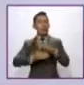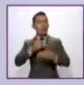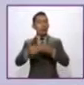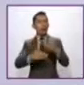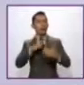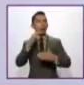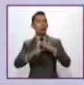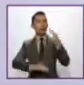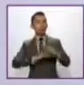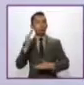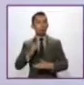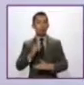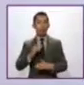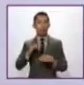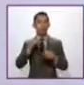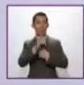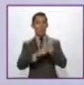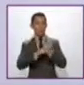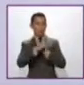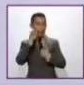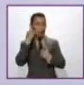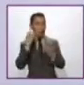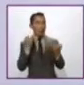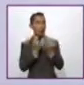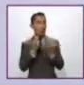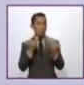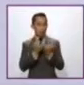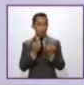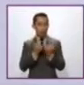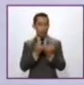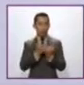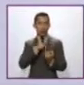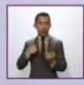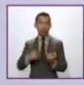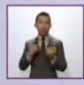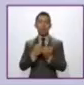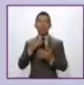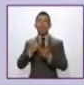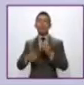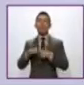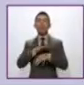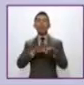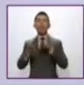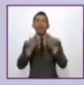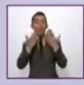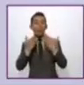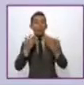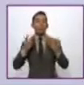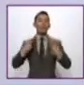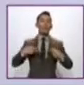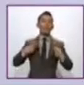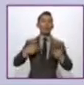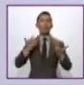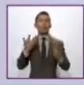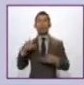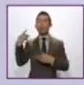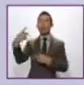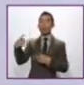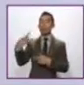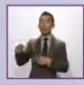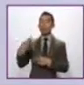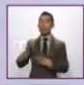de lo que crece China. Esto perjudica hoy a la falta de empleo, a la gente, a tu